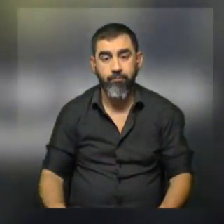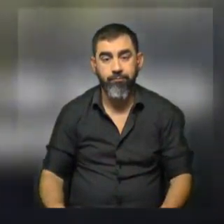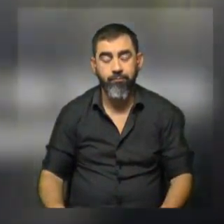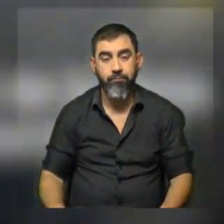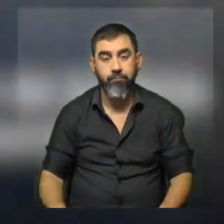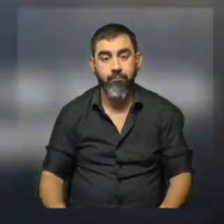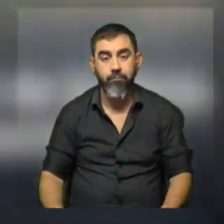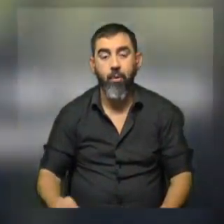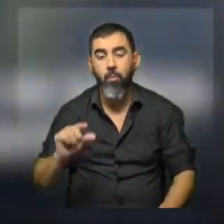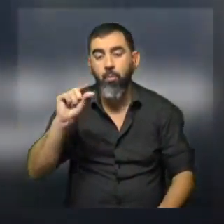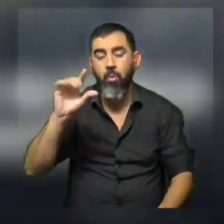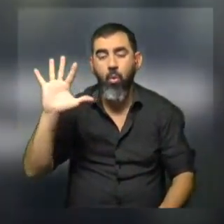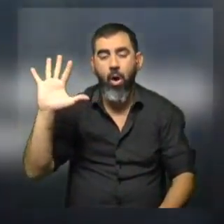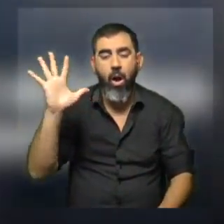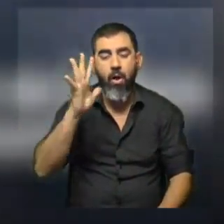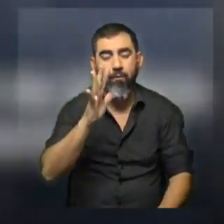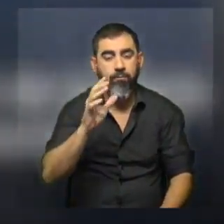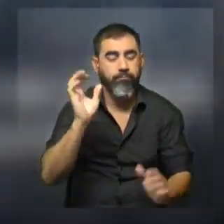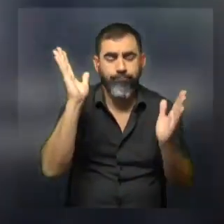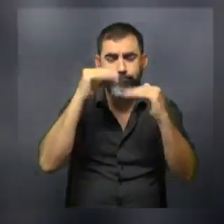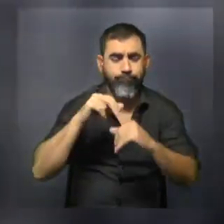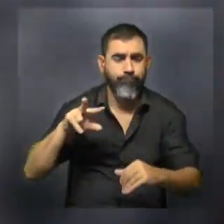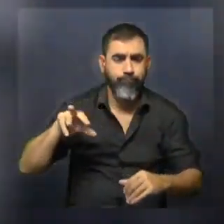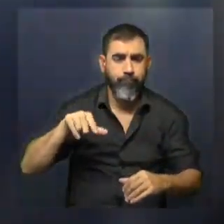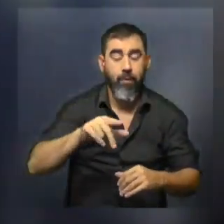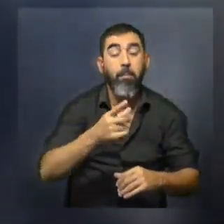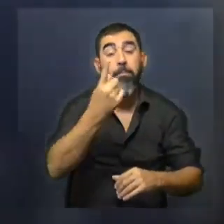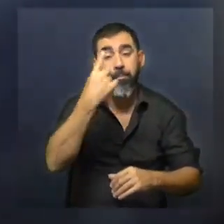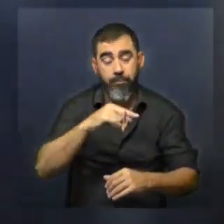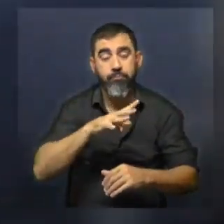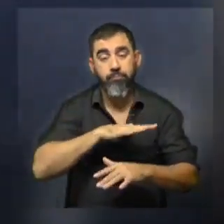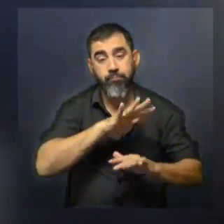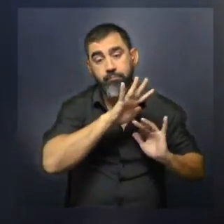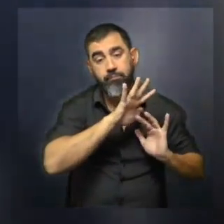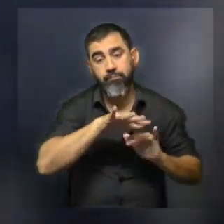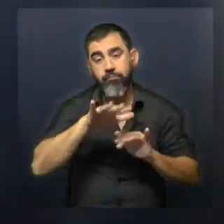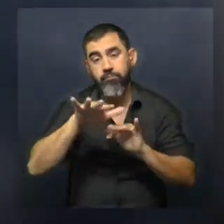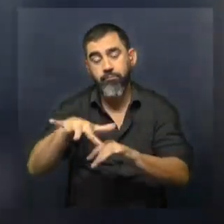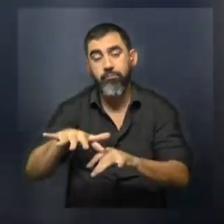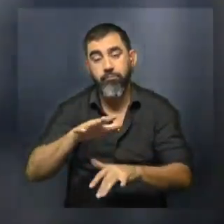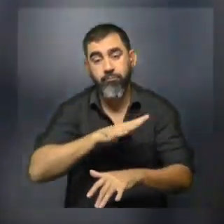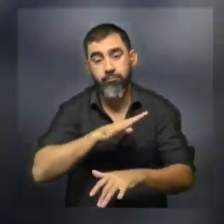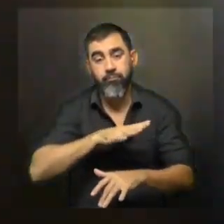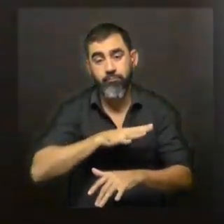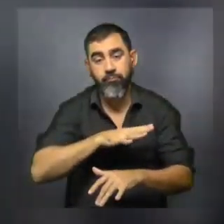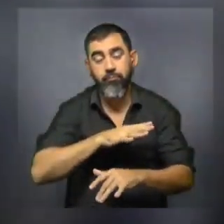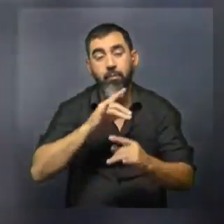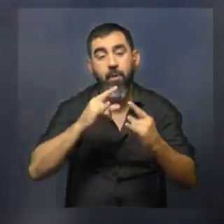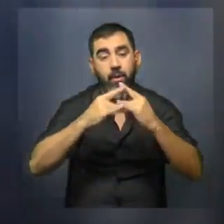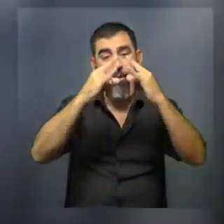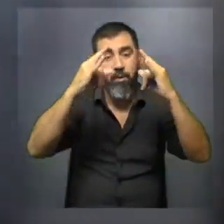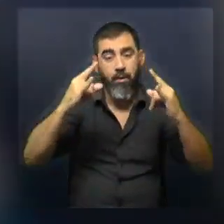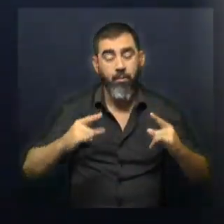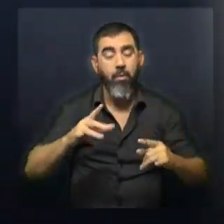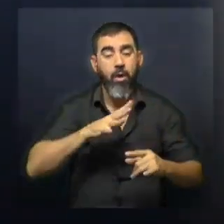poco arbolado, no se puede caminar. Y sin embargo hay manifestaciones que están instaladas, ya hay campamentos antes